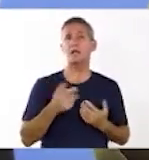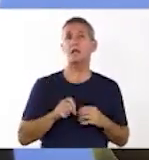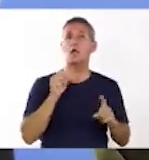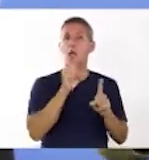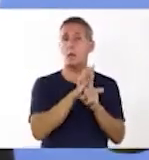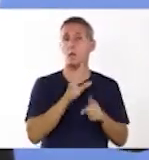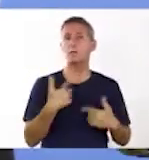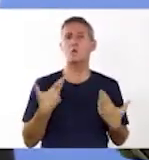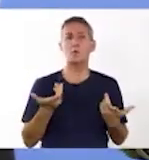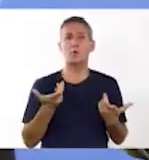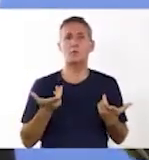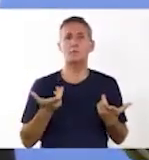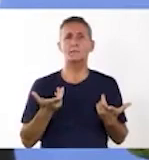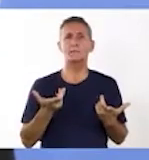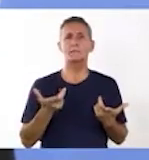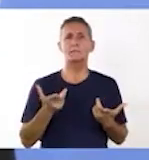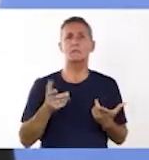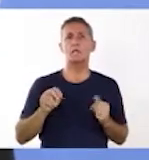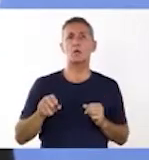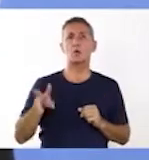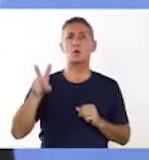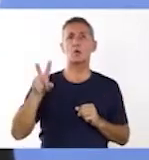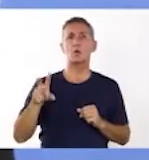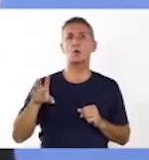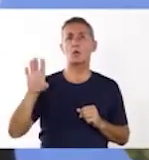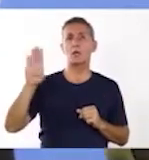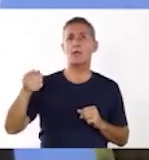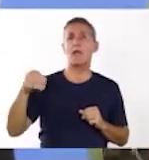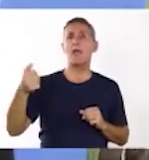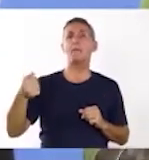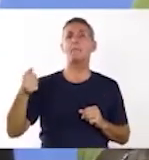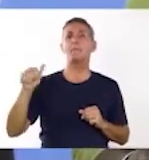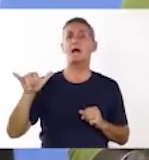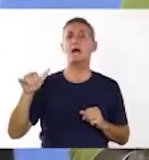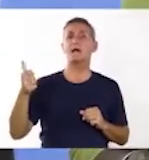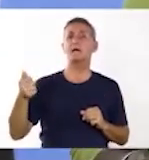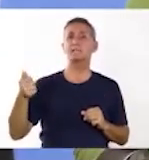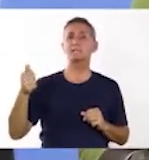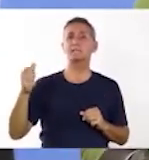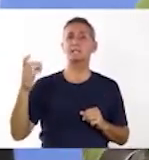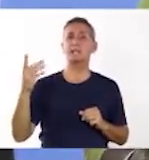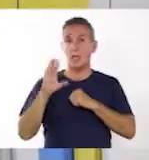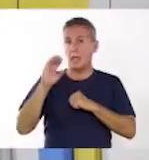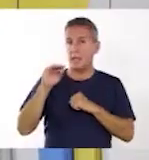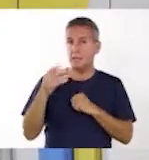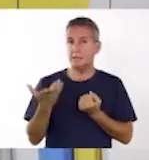que íbamos a comenzar entonces con Vladimir Mayakovsky.